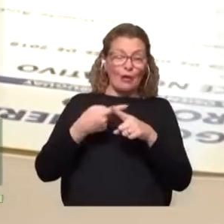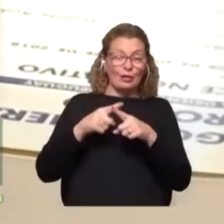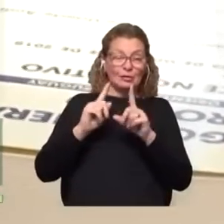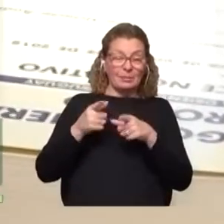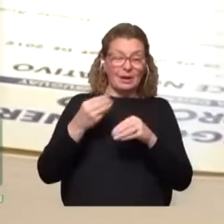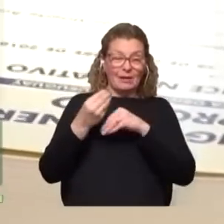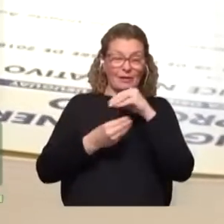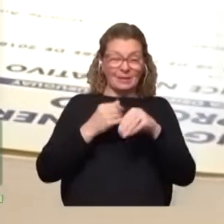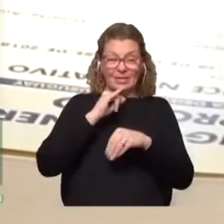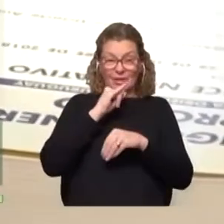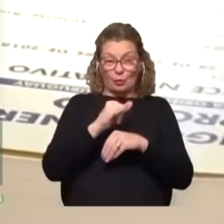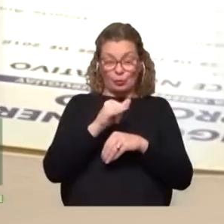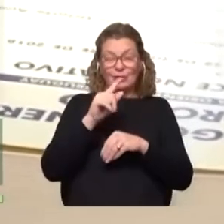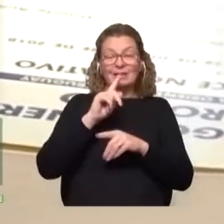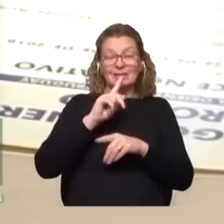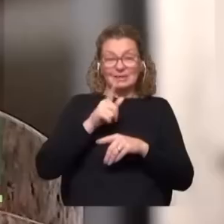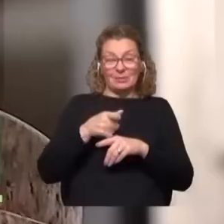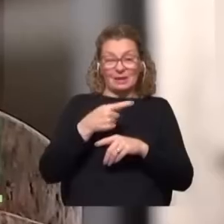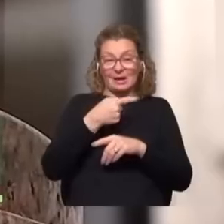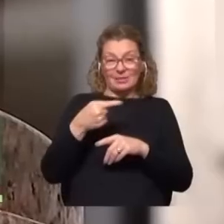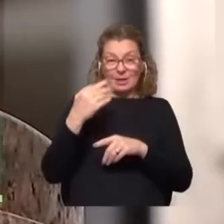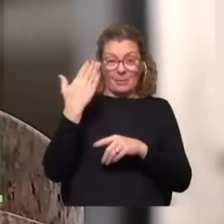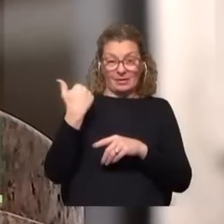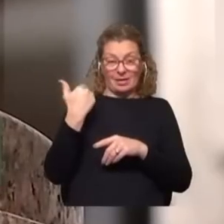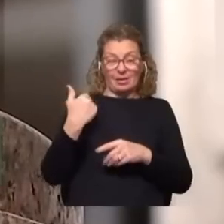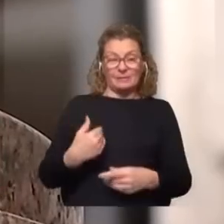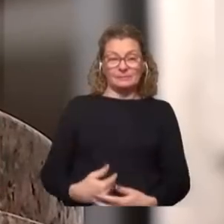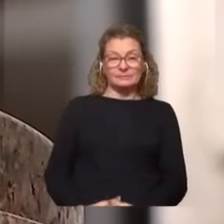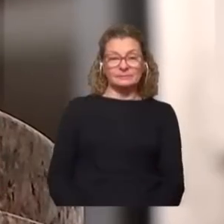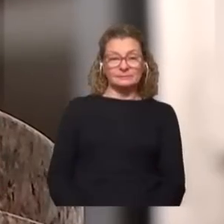presentado una denuncia ante el organismo la semana pasada